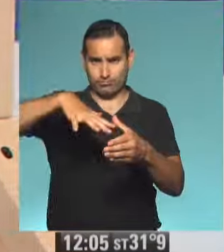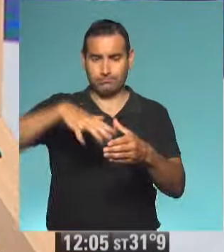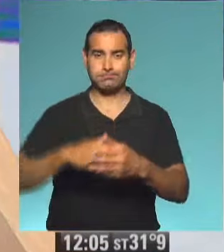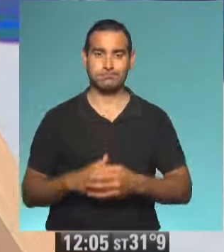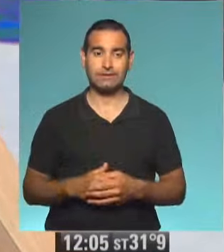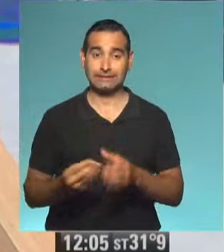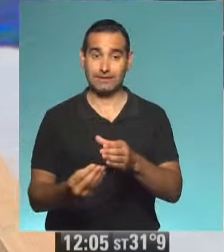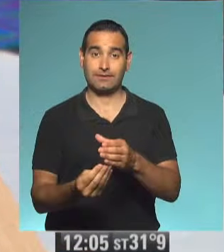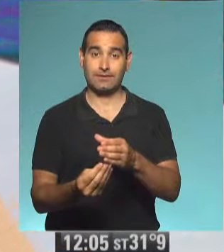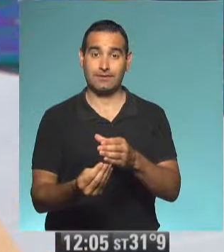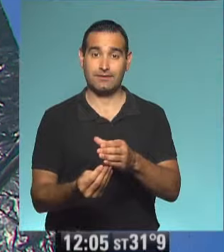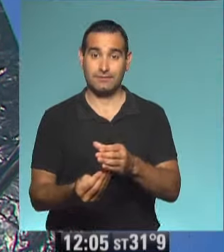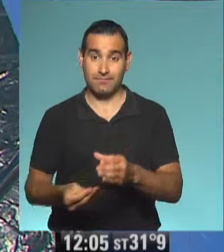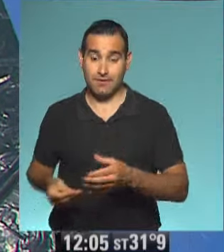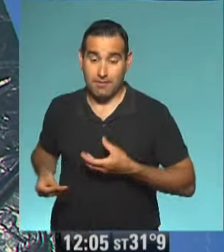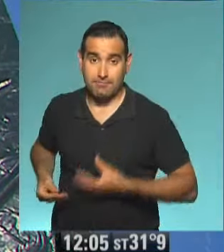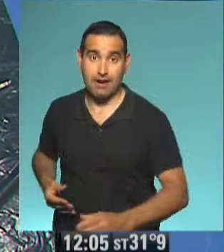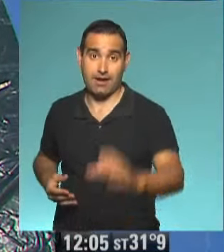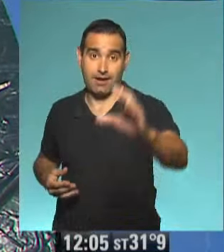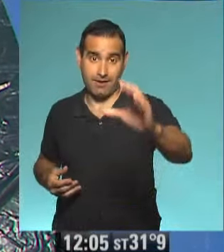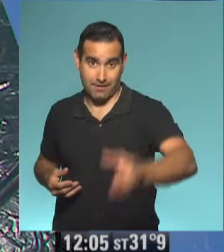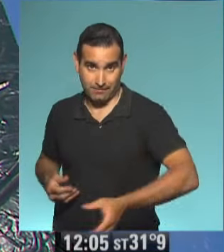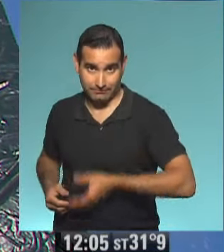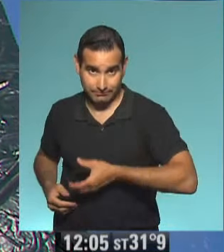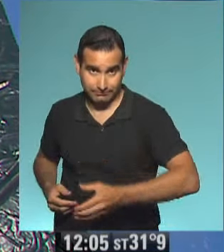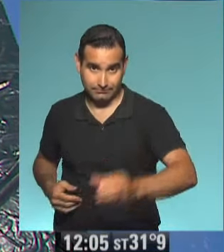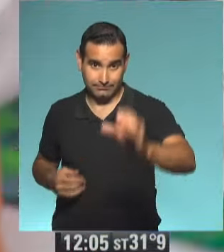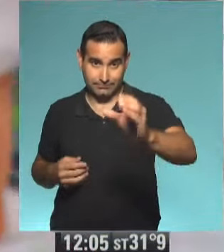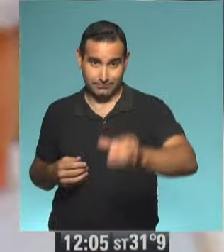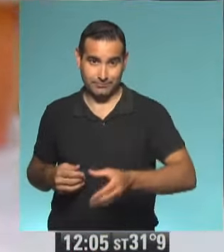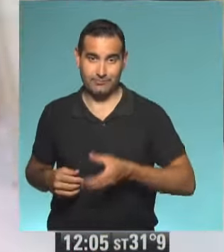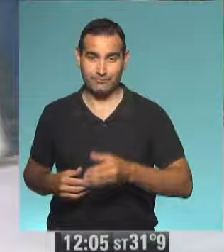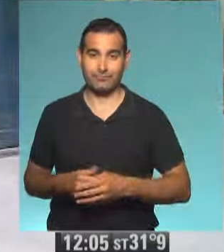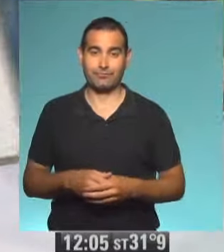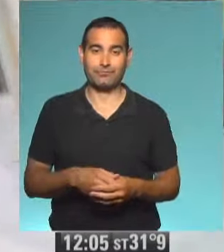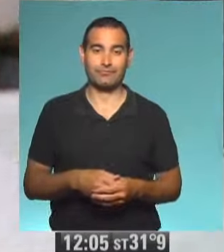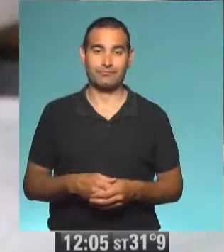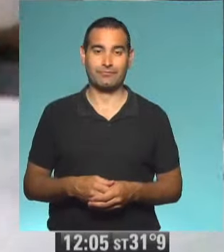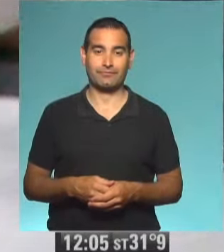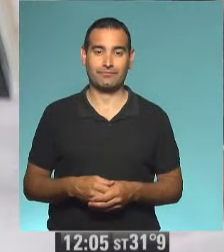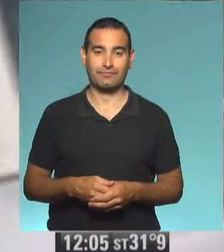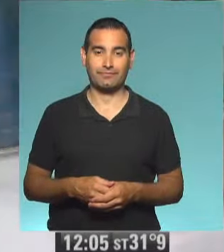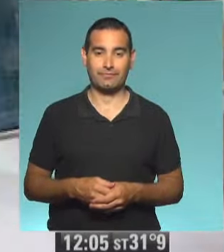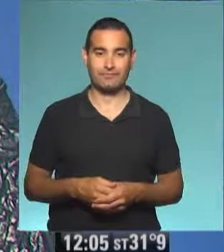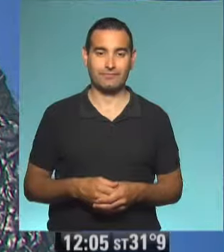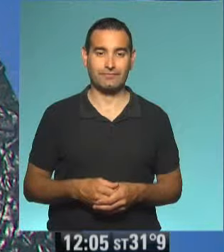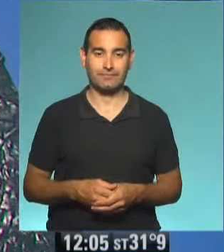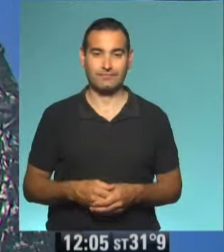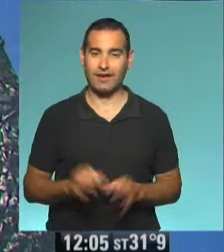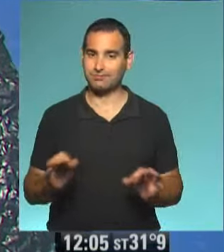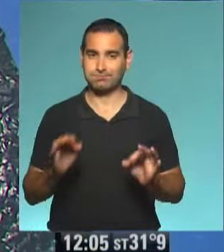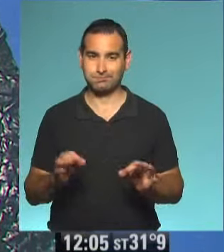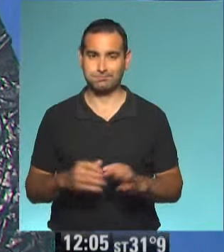dale. Va. Y la idea es que movamos para que pintemos. Como hacía Pollock, pero... Ahí